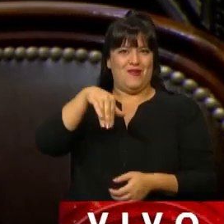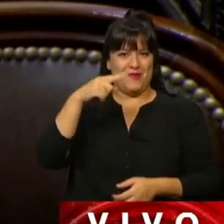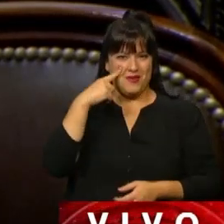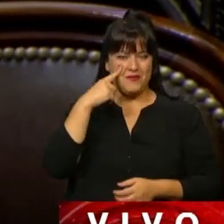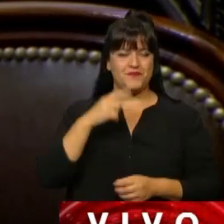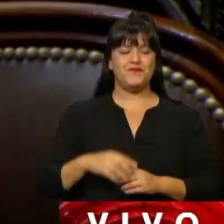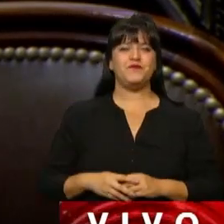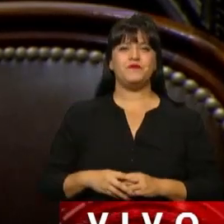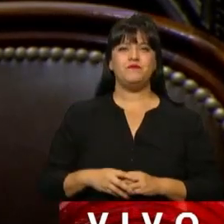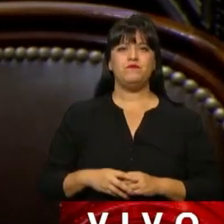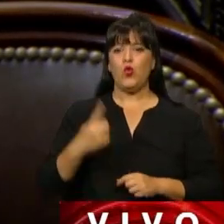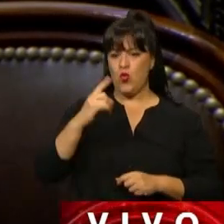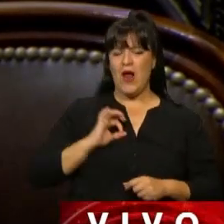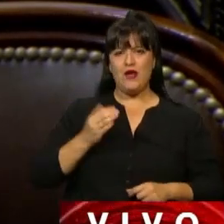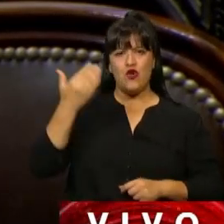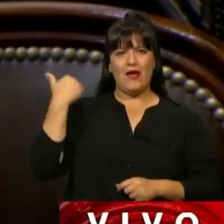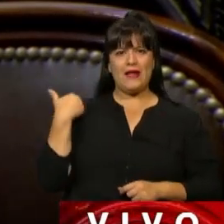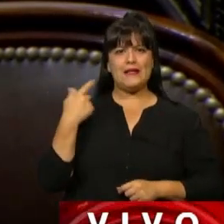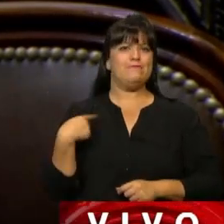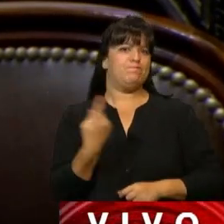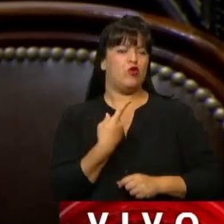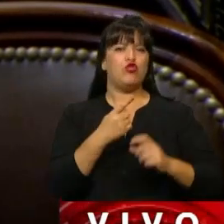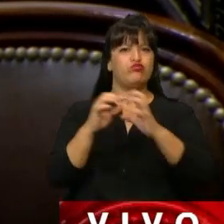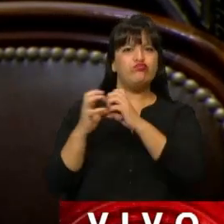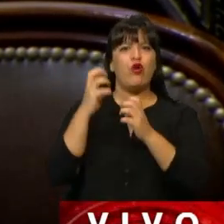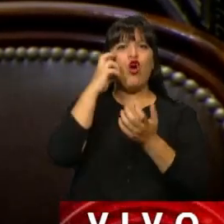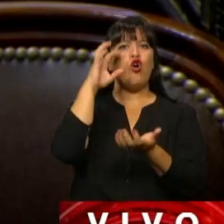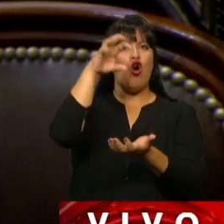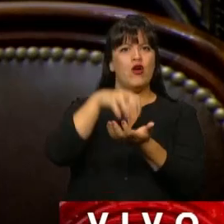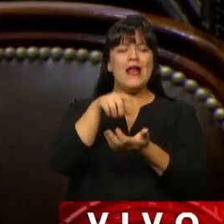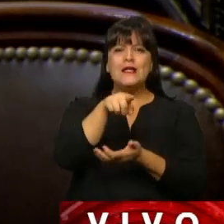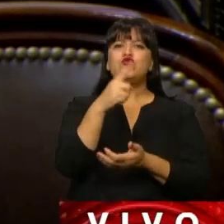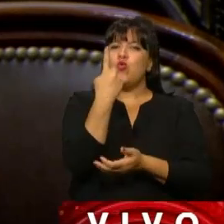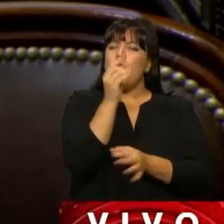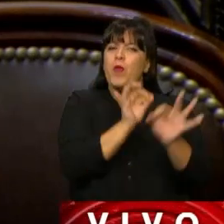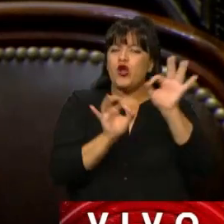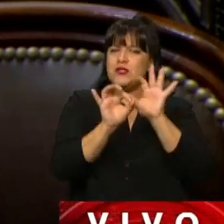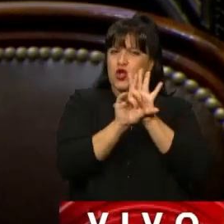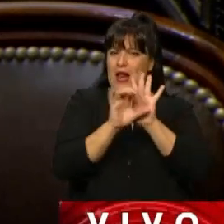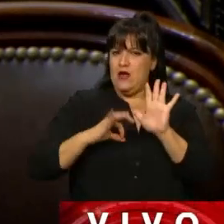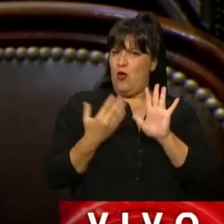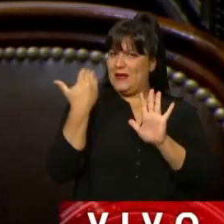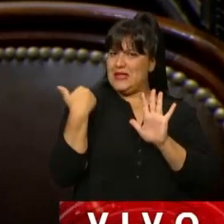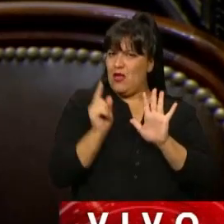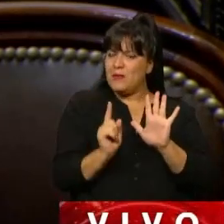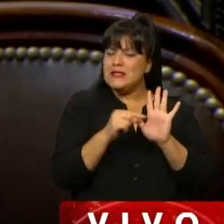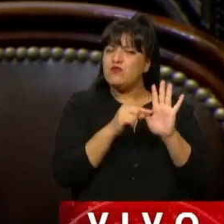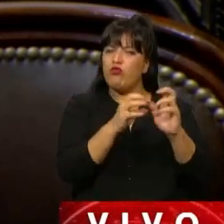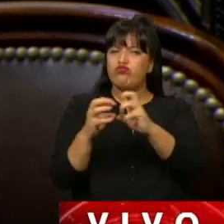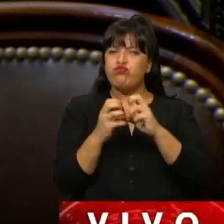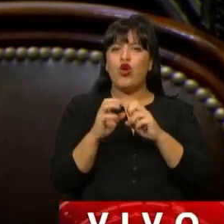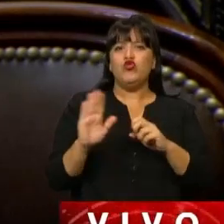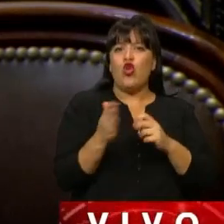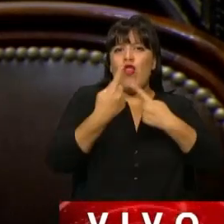Internacional. Hace un año tratábamos en este Congreso un proyecto de ley por el cual todas